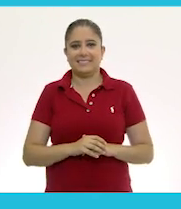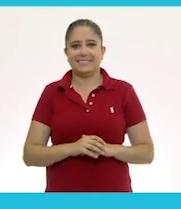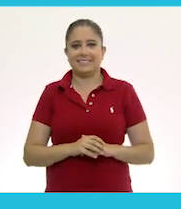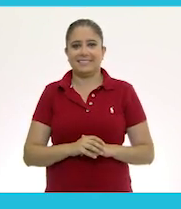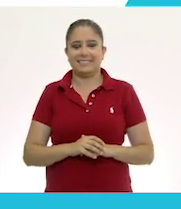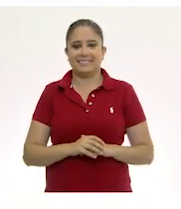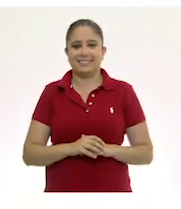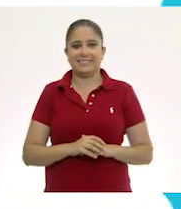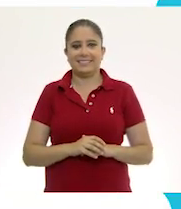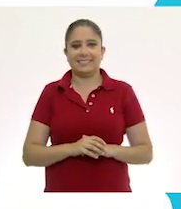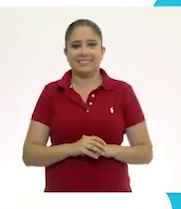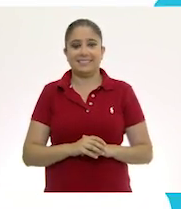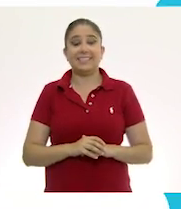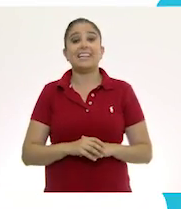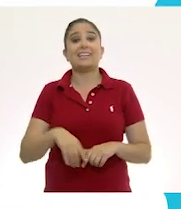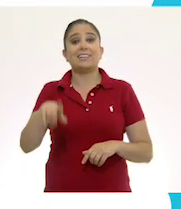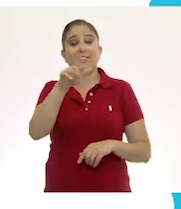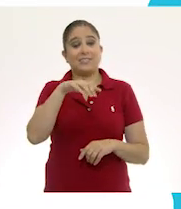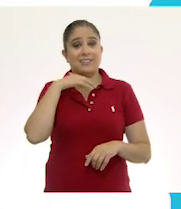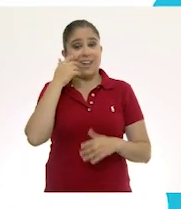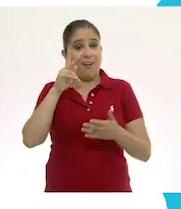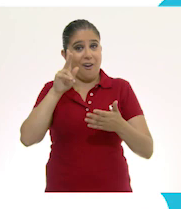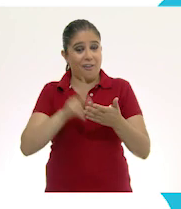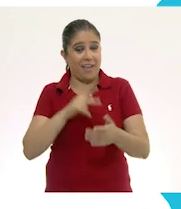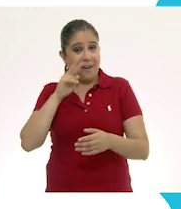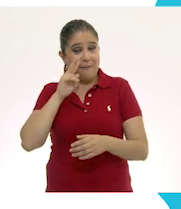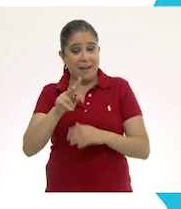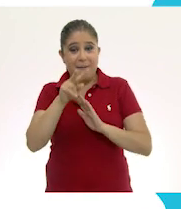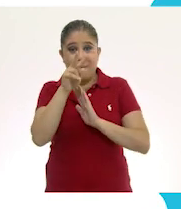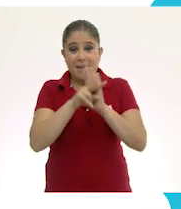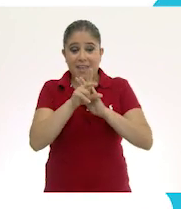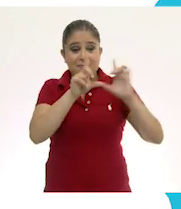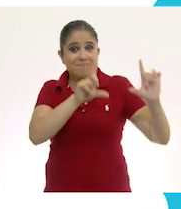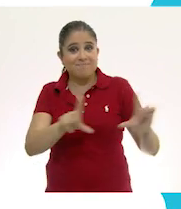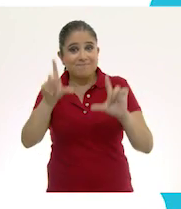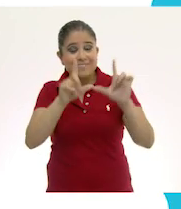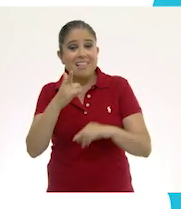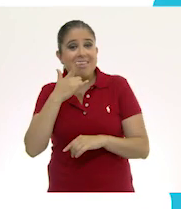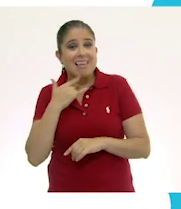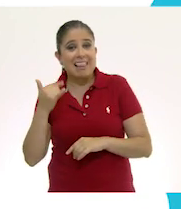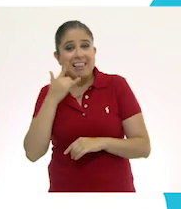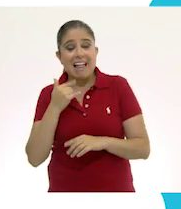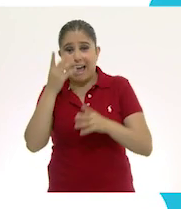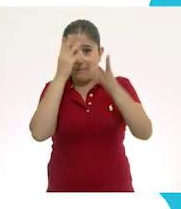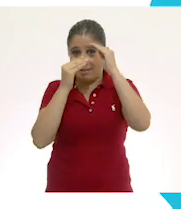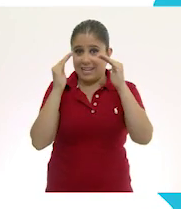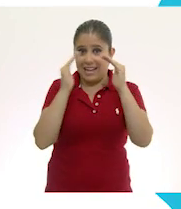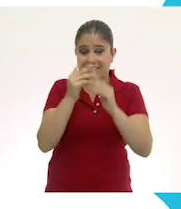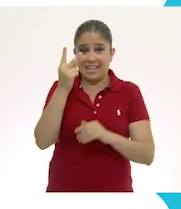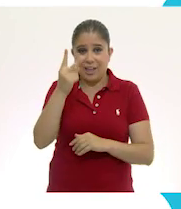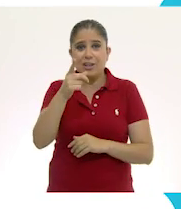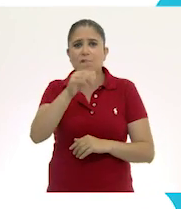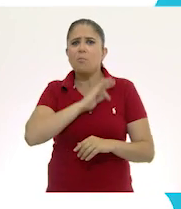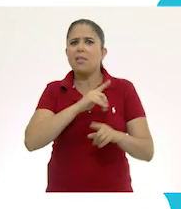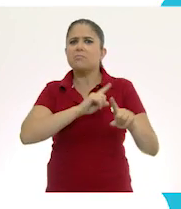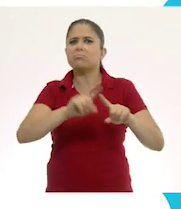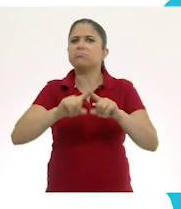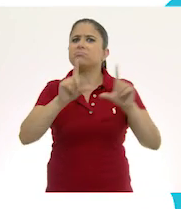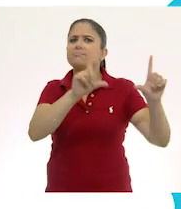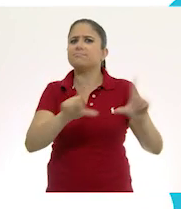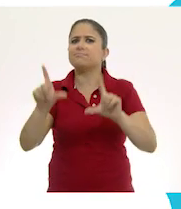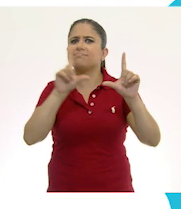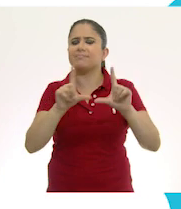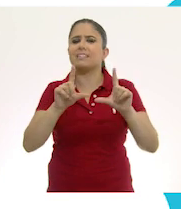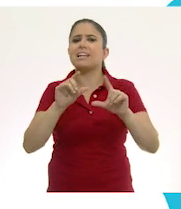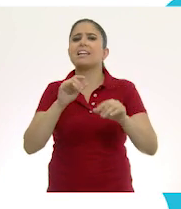conaliteg.c.gov.mx. Si quieres volver a ver los programas de Aprende en Casa 2, los puedes encontrar en la siguiente